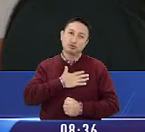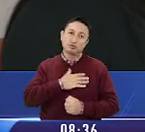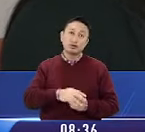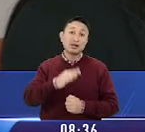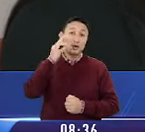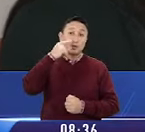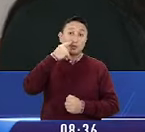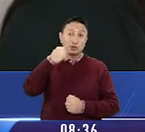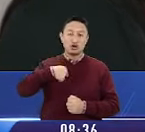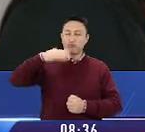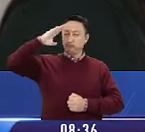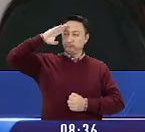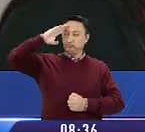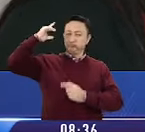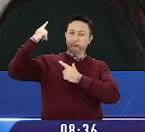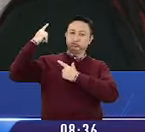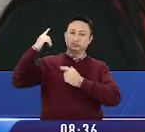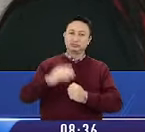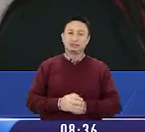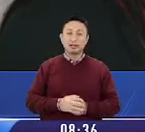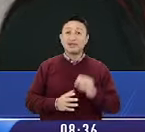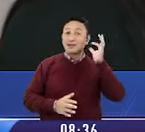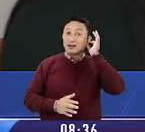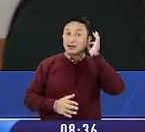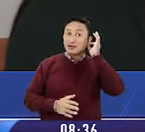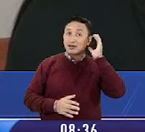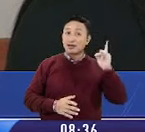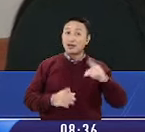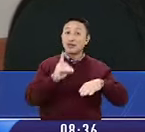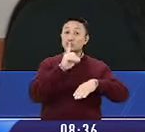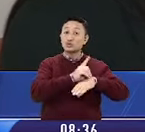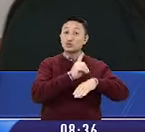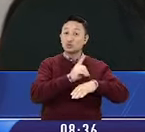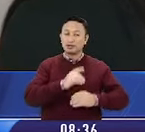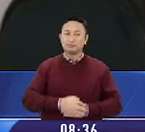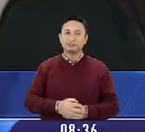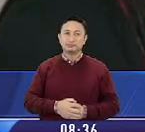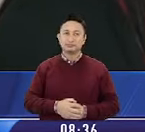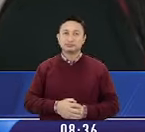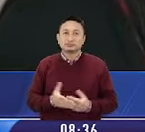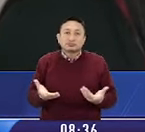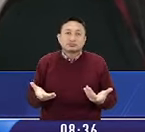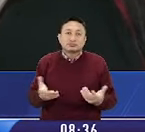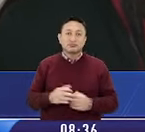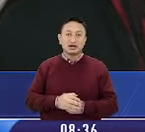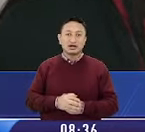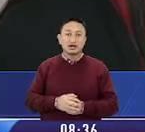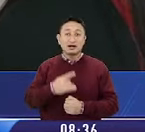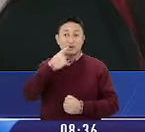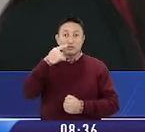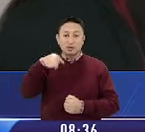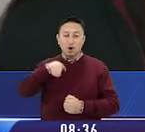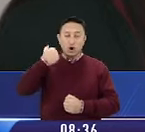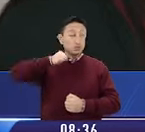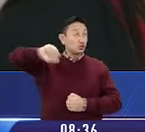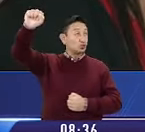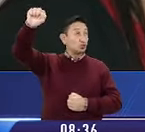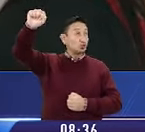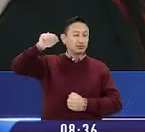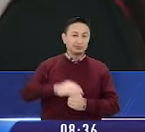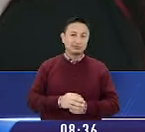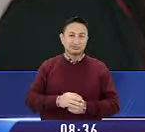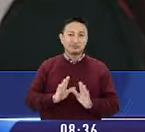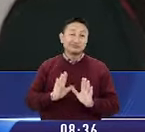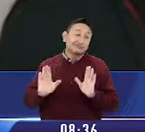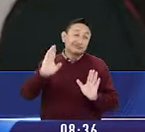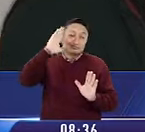ser militar. Giselle dice, yo quiero ser doctorita. Y bueno, Emiliano, él dice, yo soy superhéroe. Tal vez es